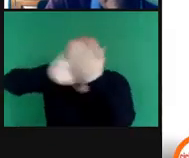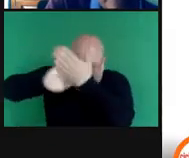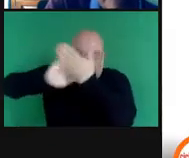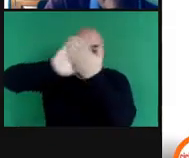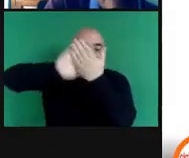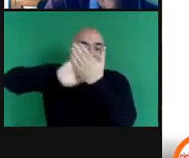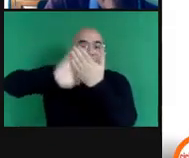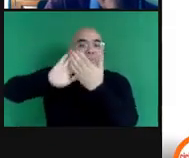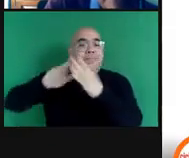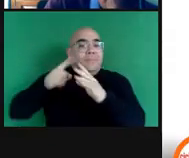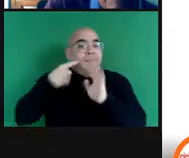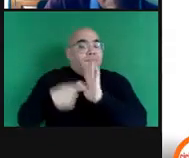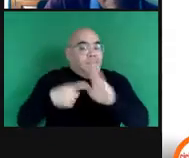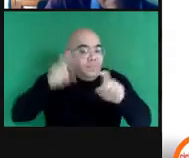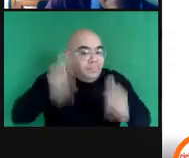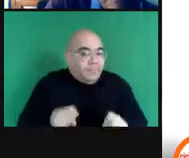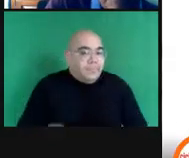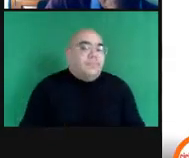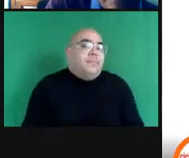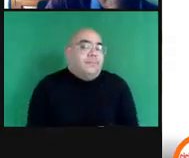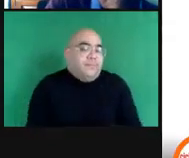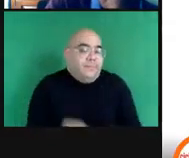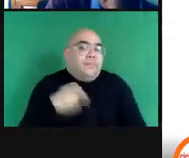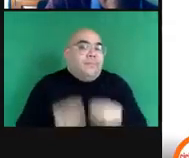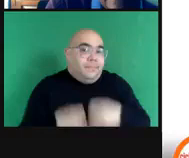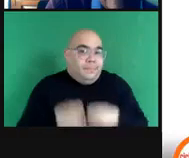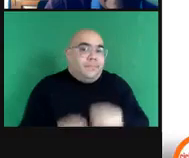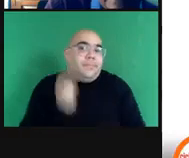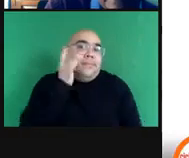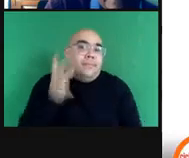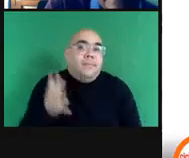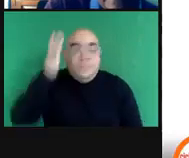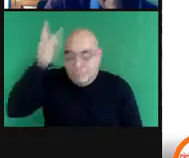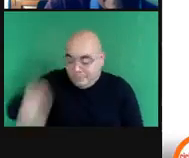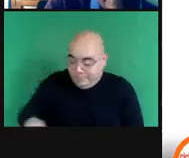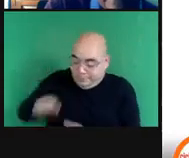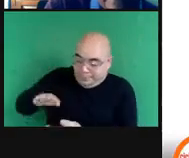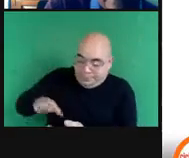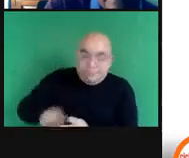Entonces se vuelve un problema complicadísimo porque al retirar